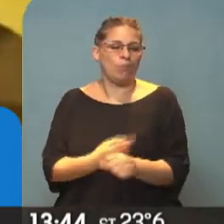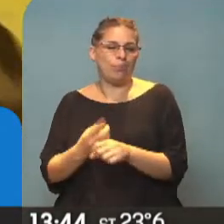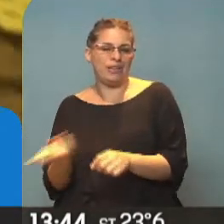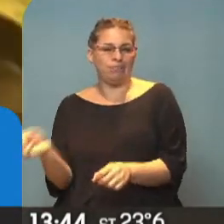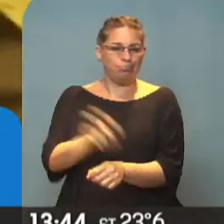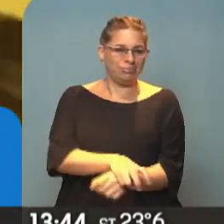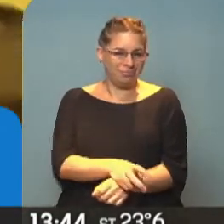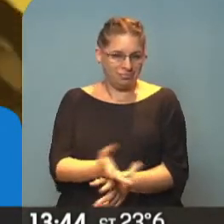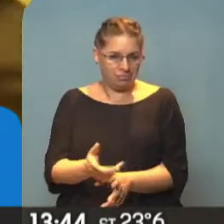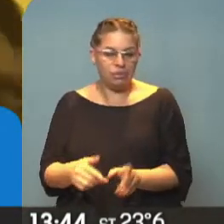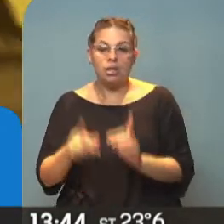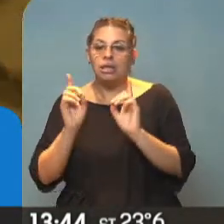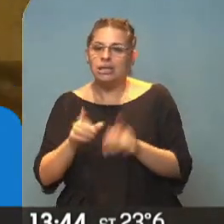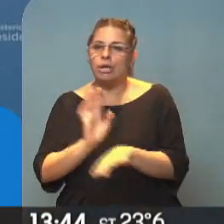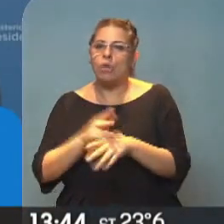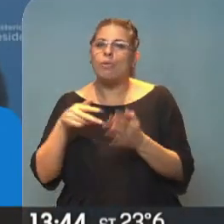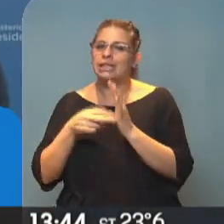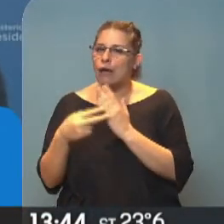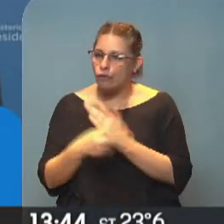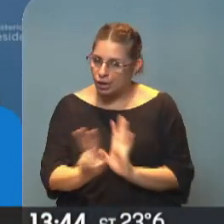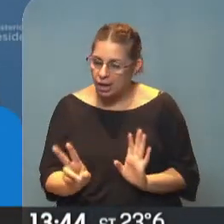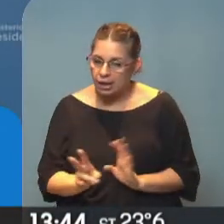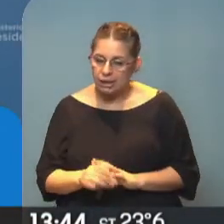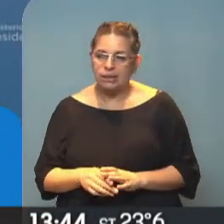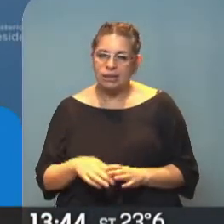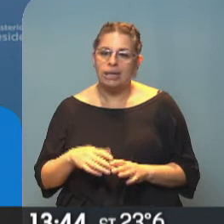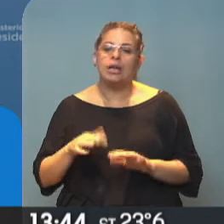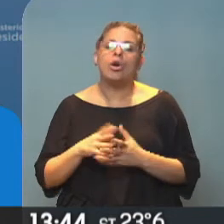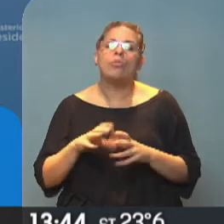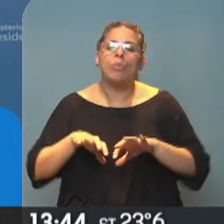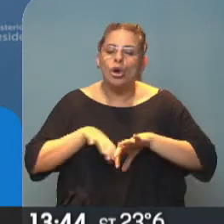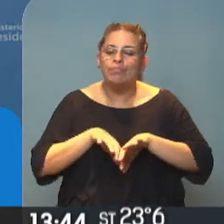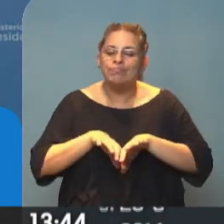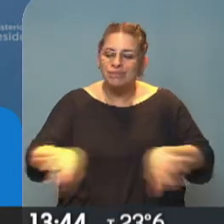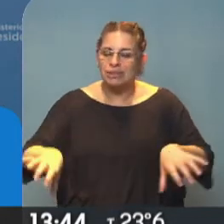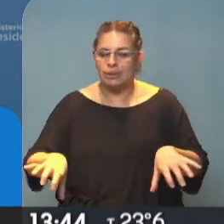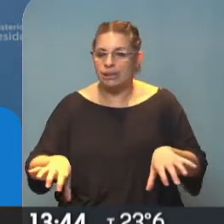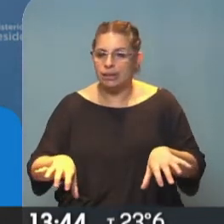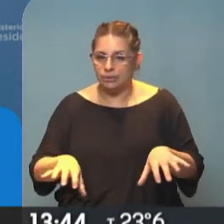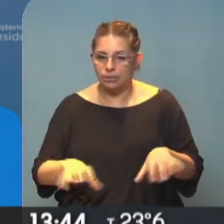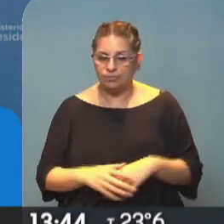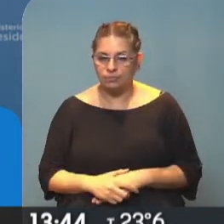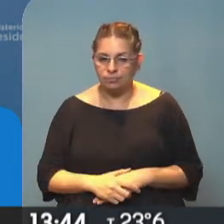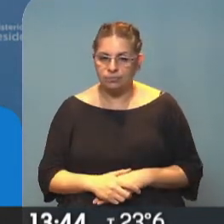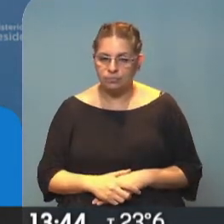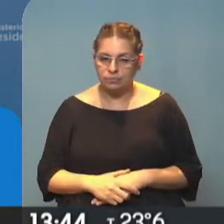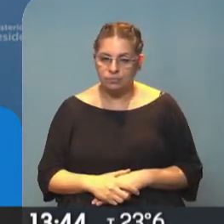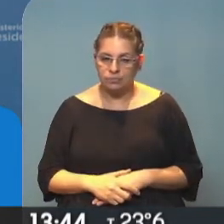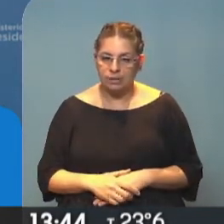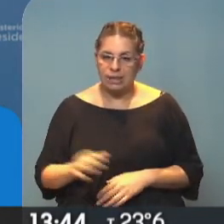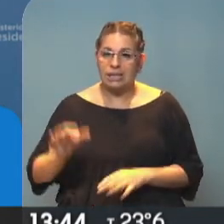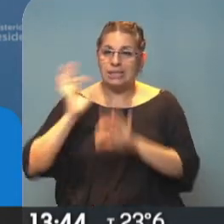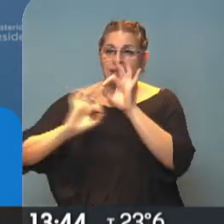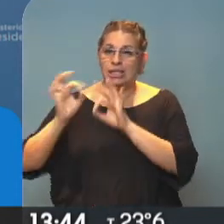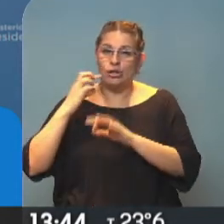incursiones, pero también es una metáfora de la grieta, digamos, que se materialmente se edificó en el siglo